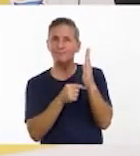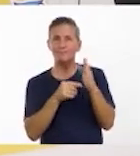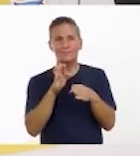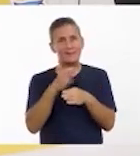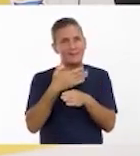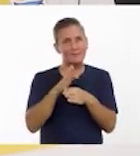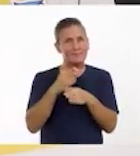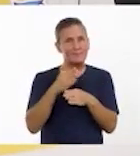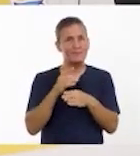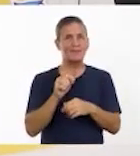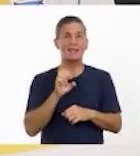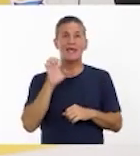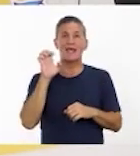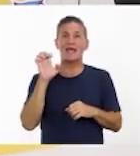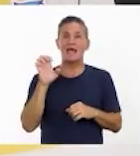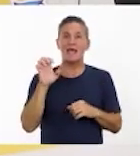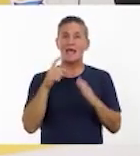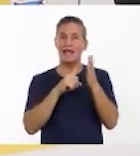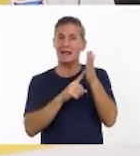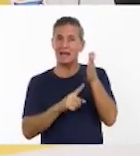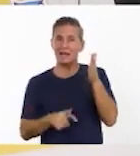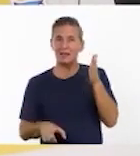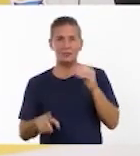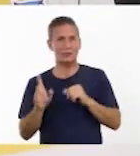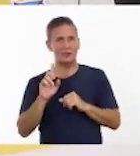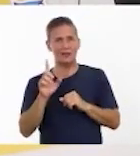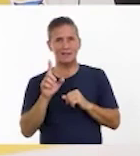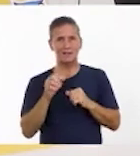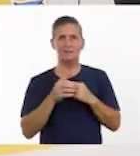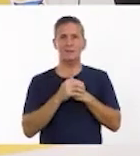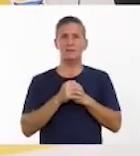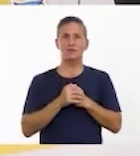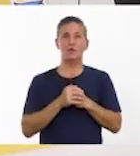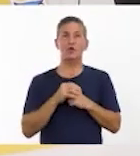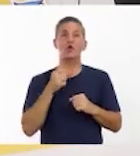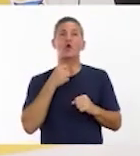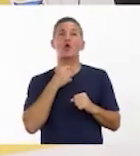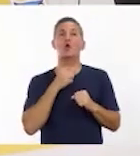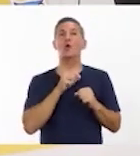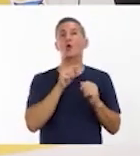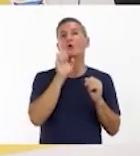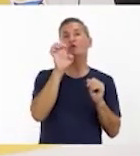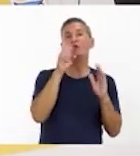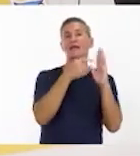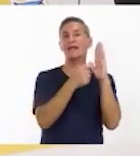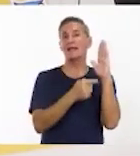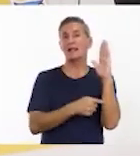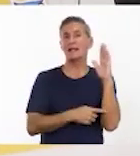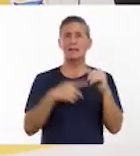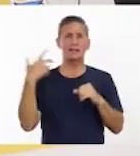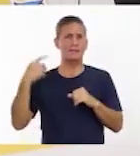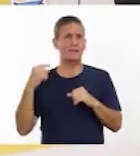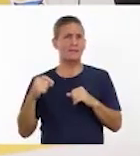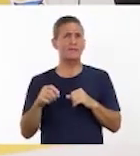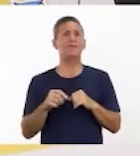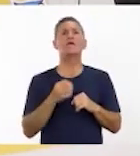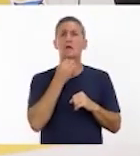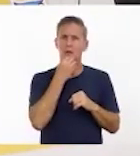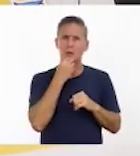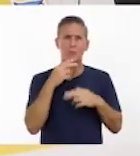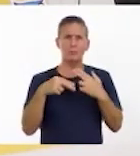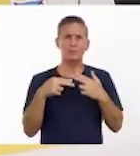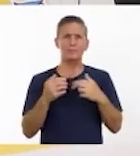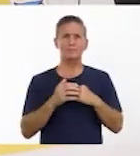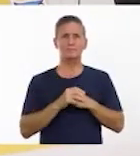diferencias de electronegatividades. Y entonces ahora le pondremos los ejercicios que se les